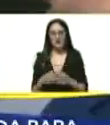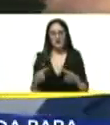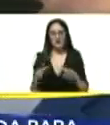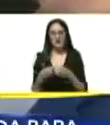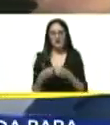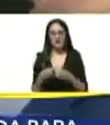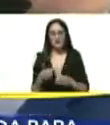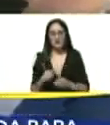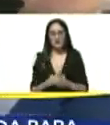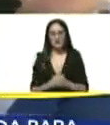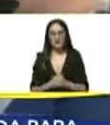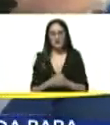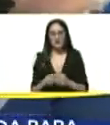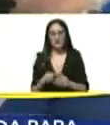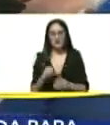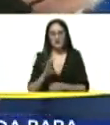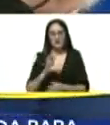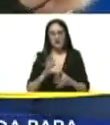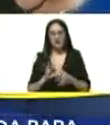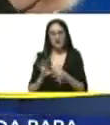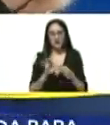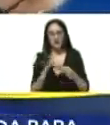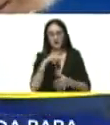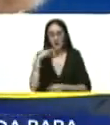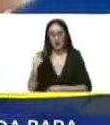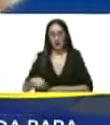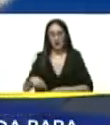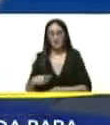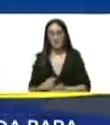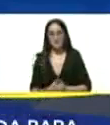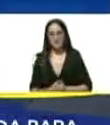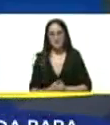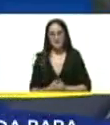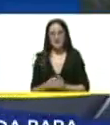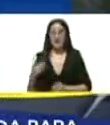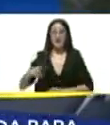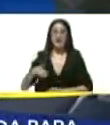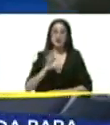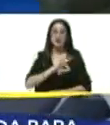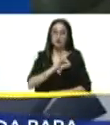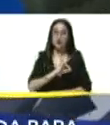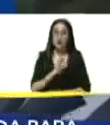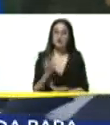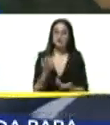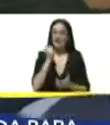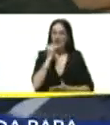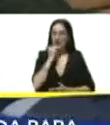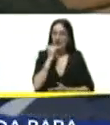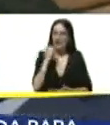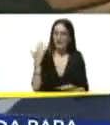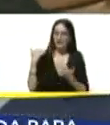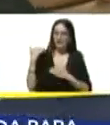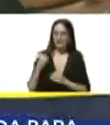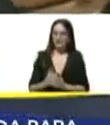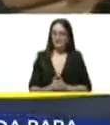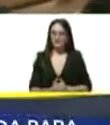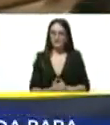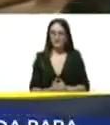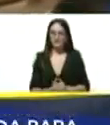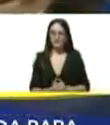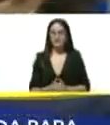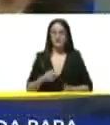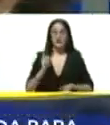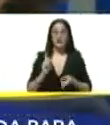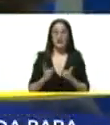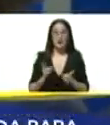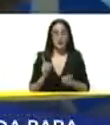el signo de los países de la órbita socialista eran los derechos sociales proclamados como tal. En algunos